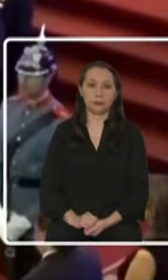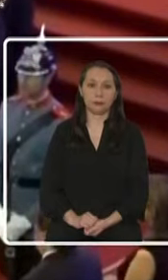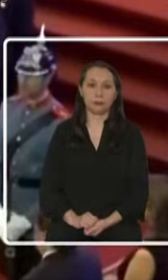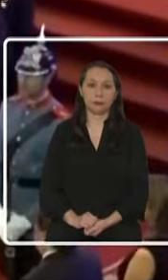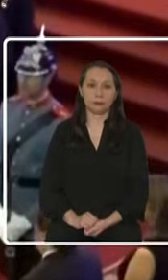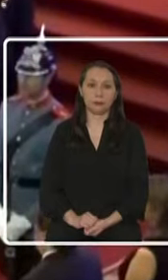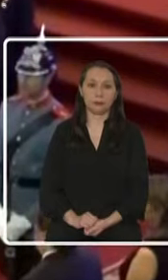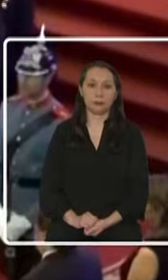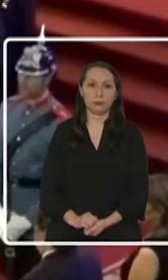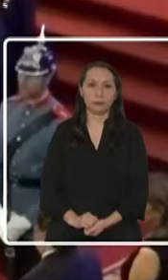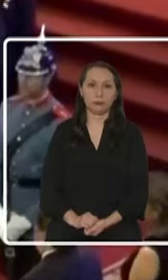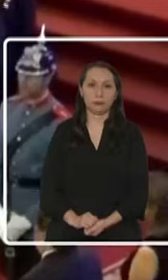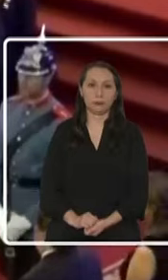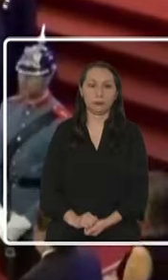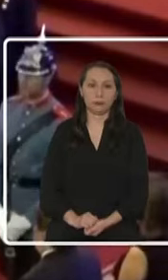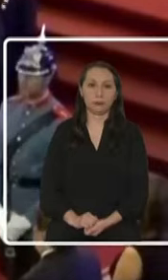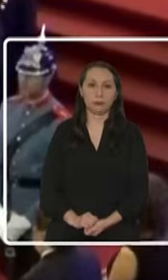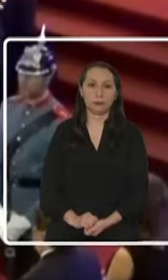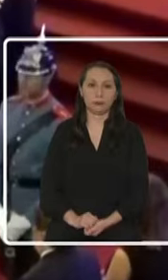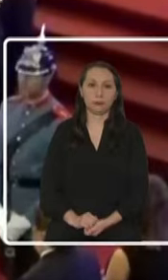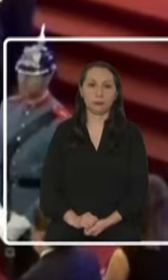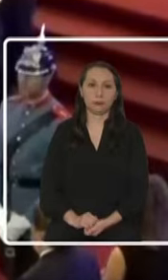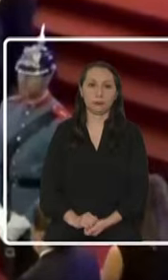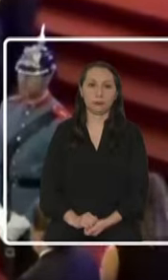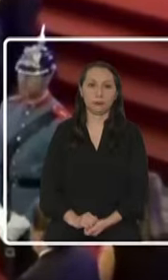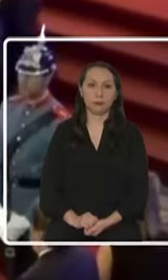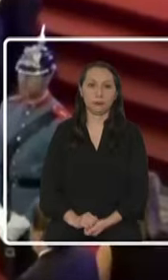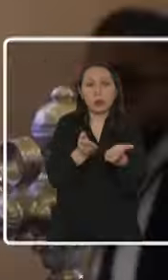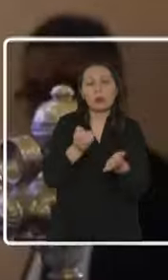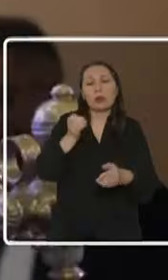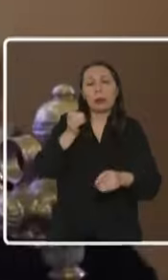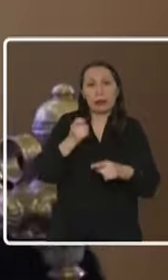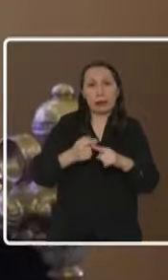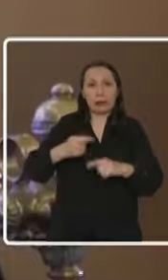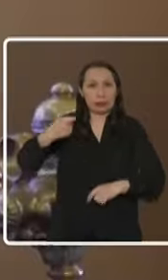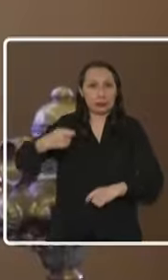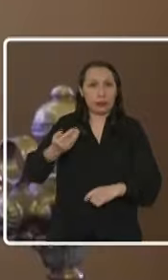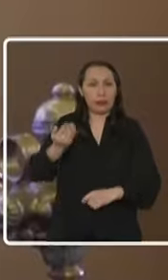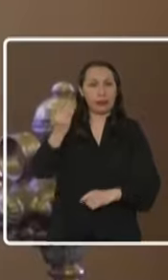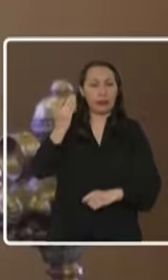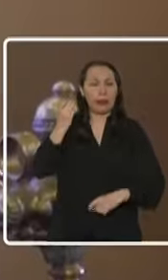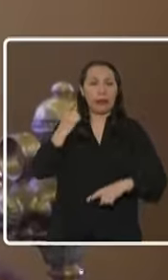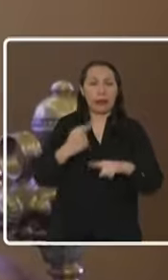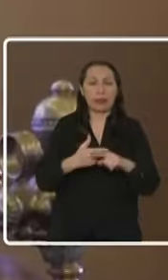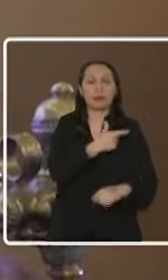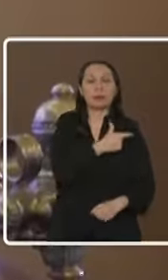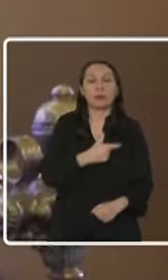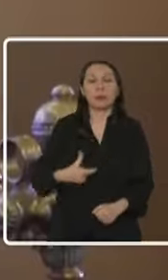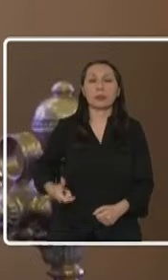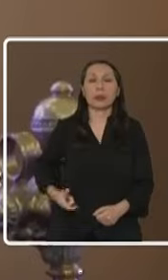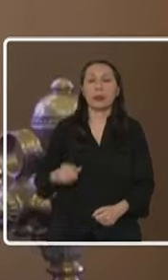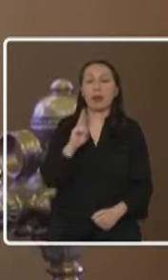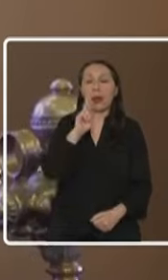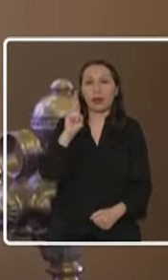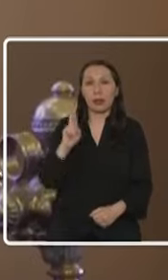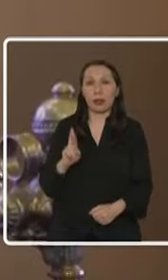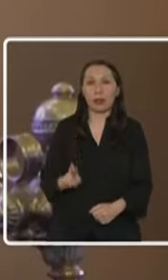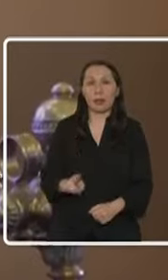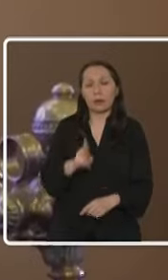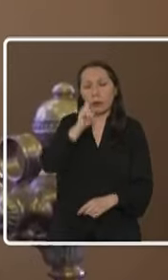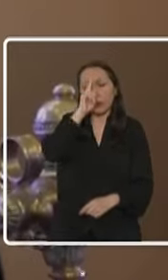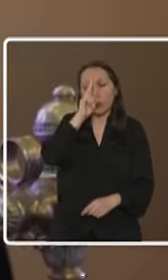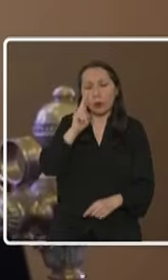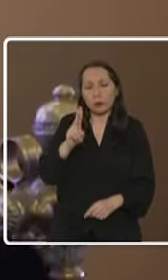republicanos que se volvieron a repetir en una jornada donde también marcó el discurso de los expresidentes de nuestro país